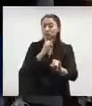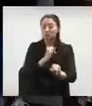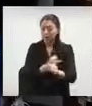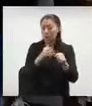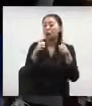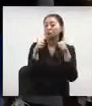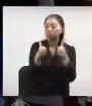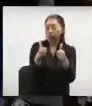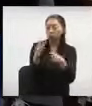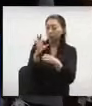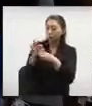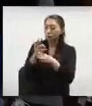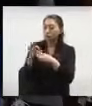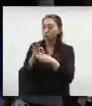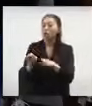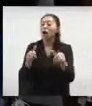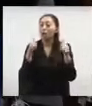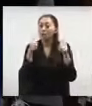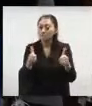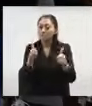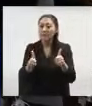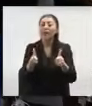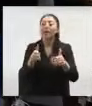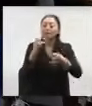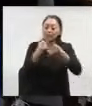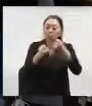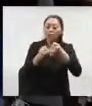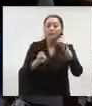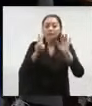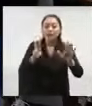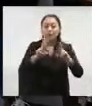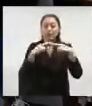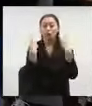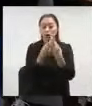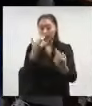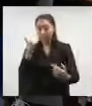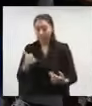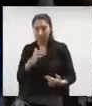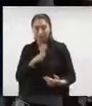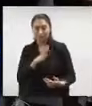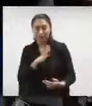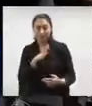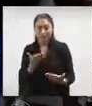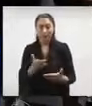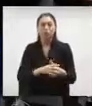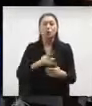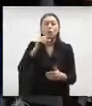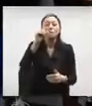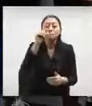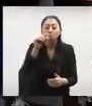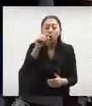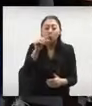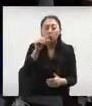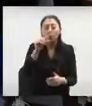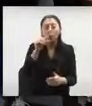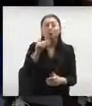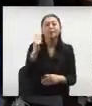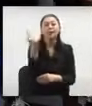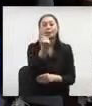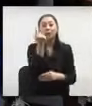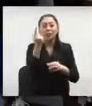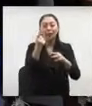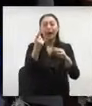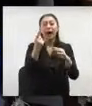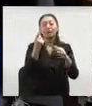funcionado maravillosamente en las últimas 7 reuniones que hemos tenido, que son apenas fracciones de una de la primera